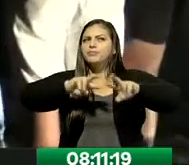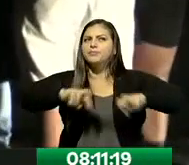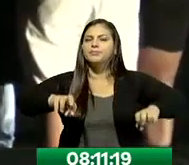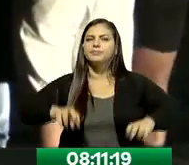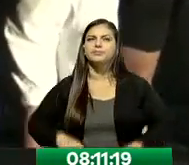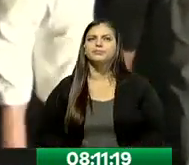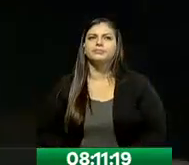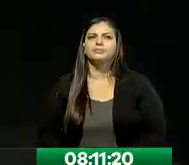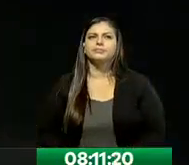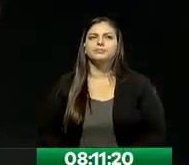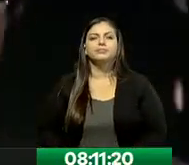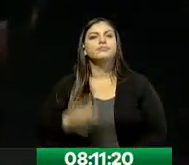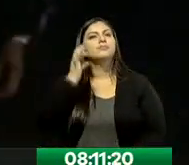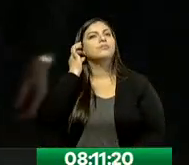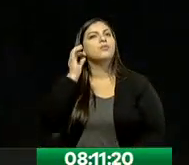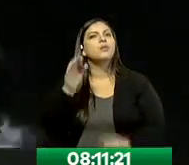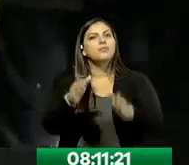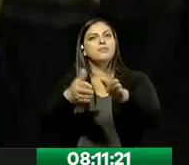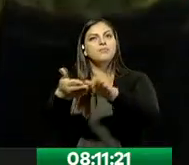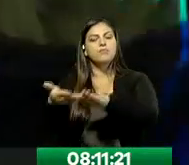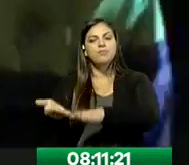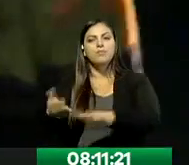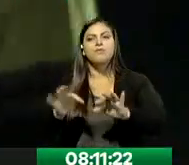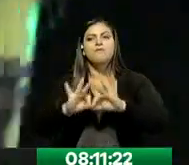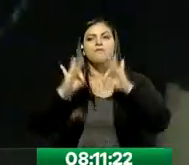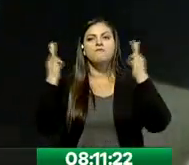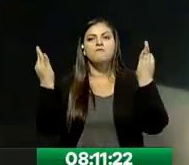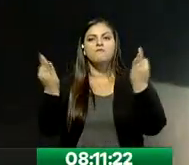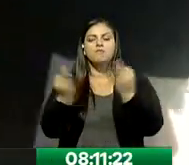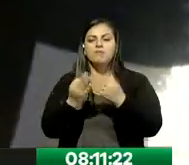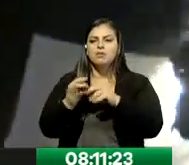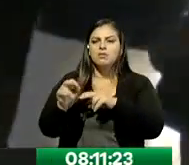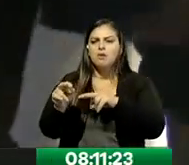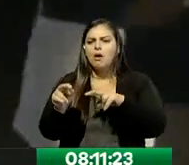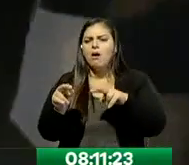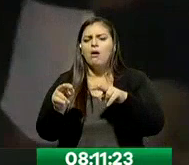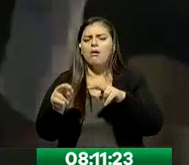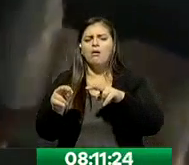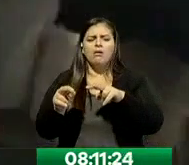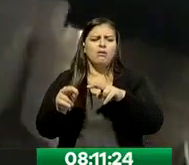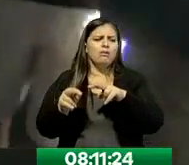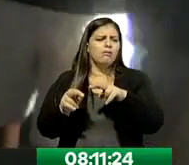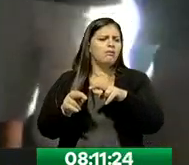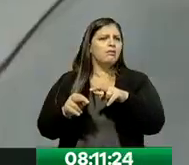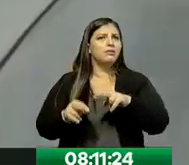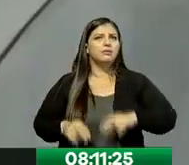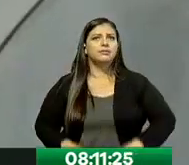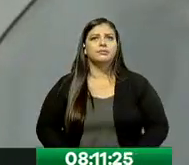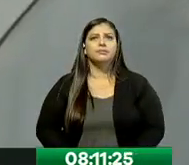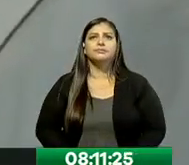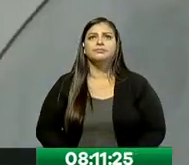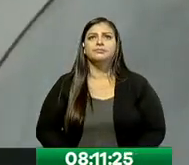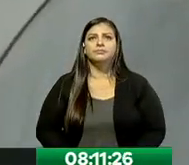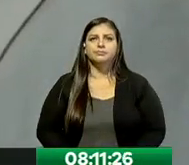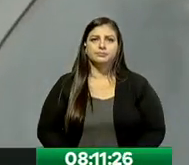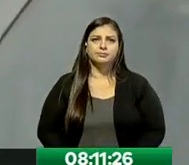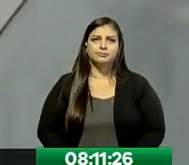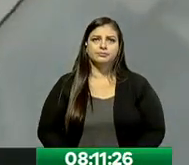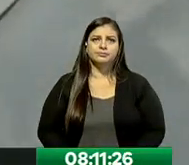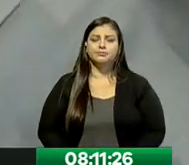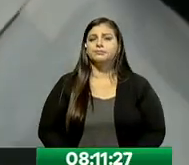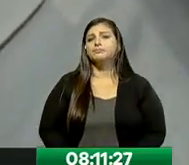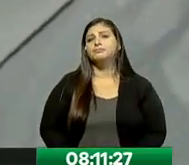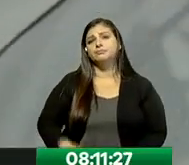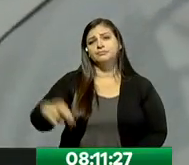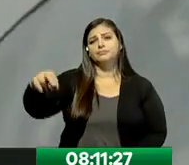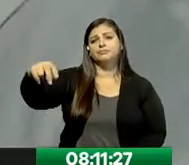la fallecida llegaron para verificar la novedad. Carro está en candela, por eso no pudo pasar la señora. No alcanzó a pasar,